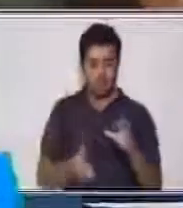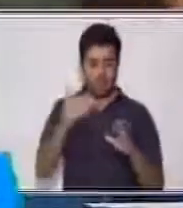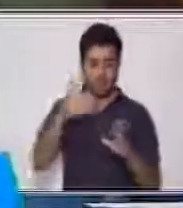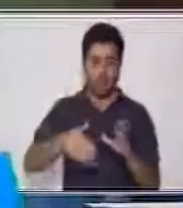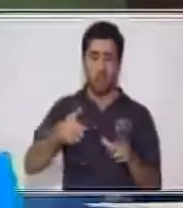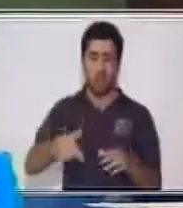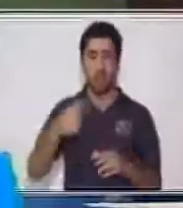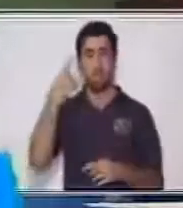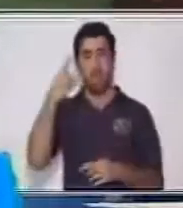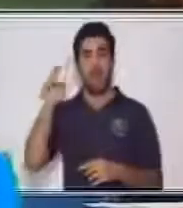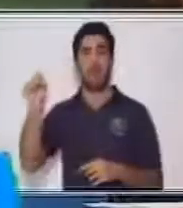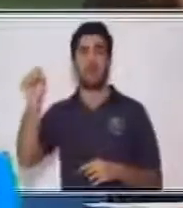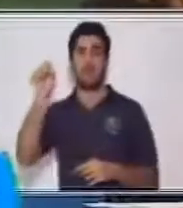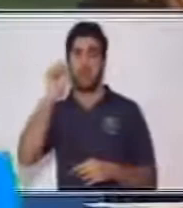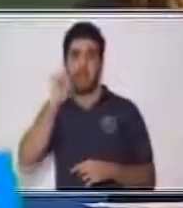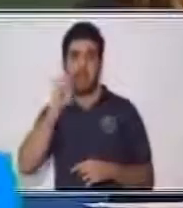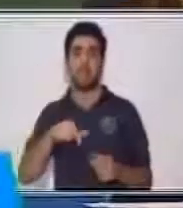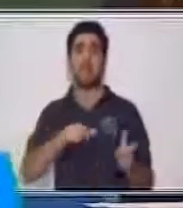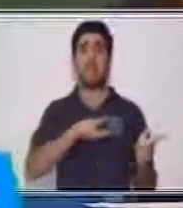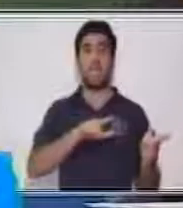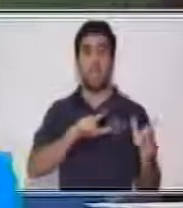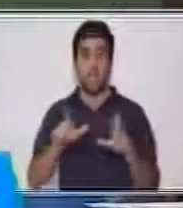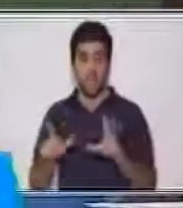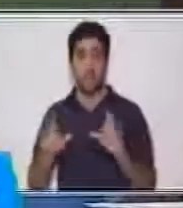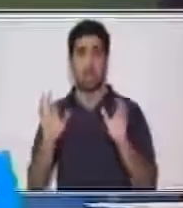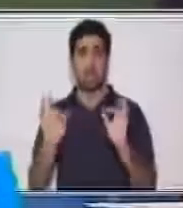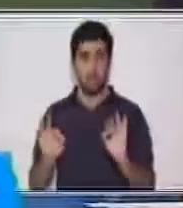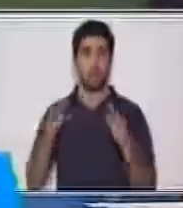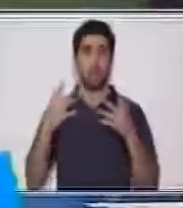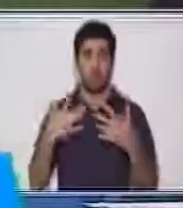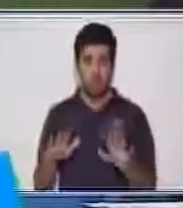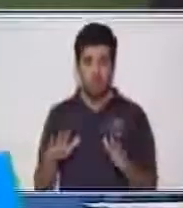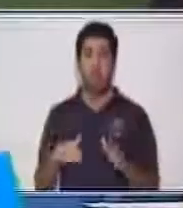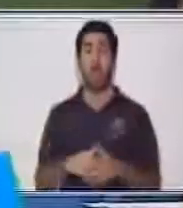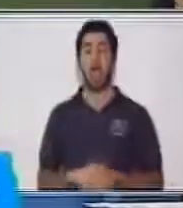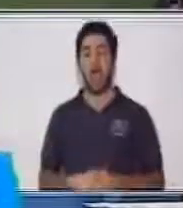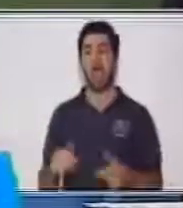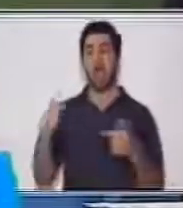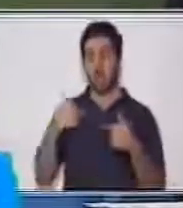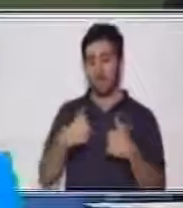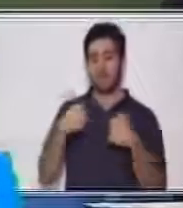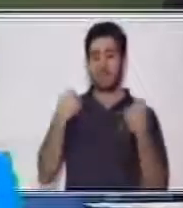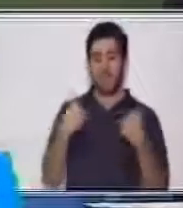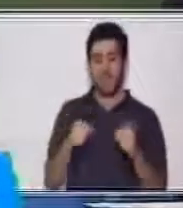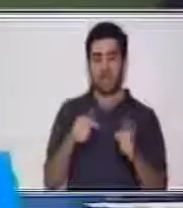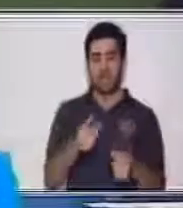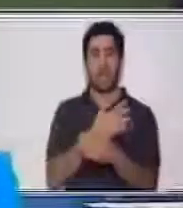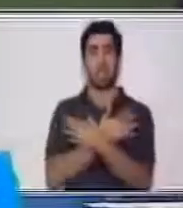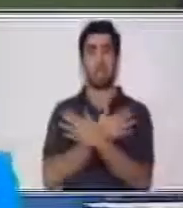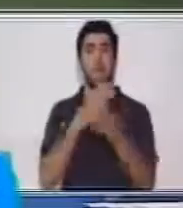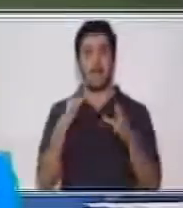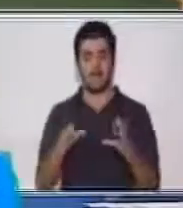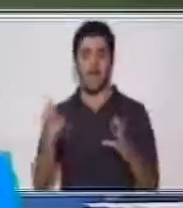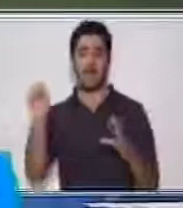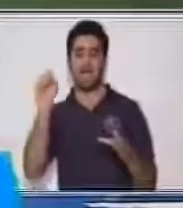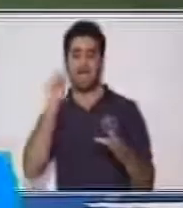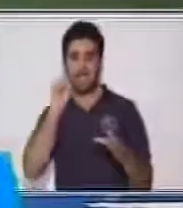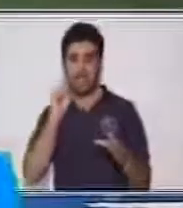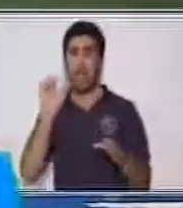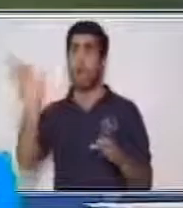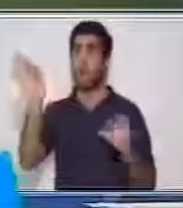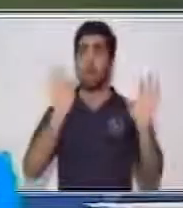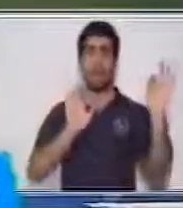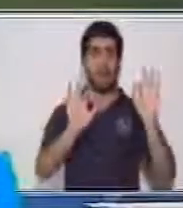pensaba que cuando ya estuvieran listas las zanahorias, iba a realizar un pastel de zanahoria e iba a invitar a todos